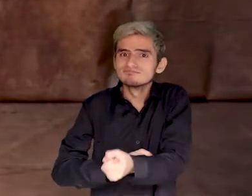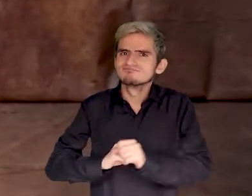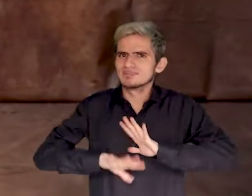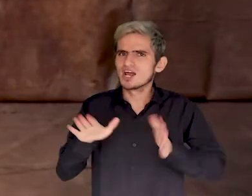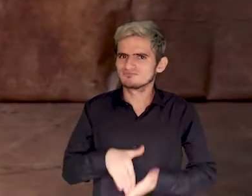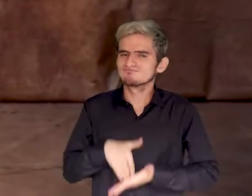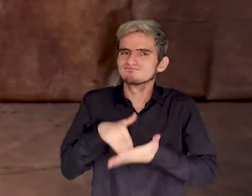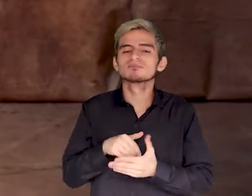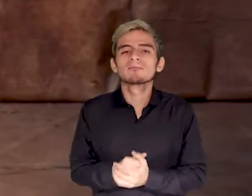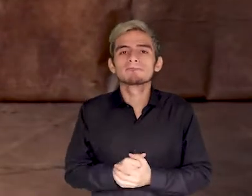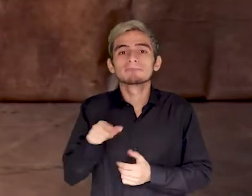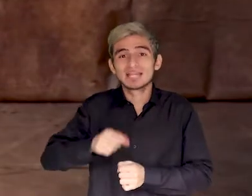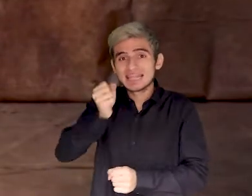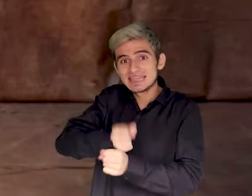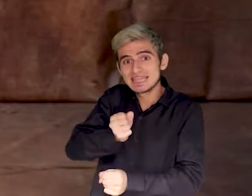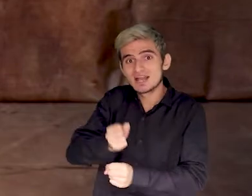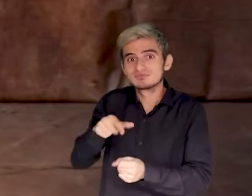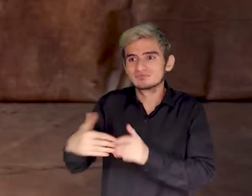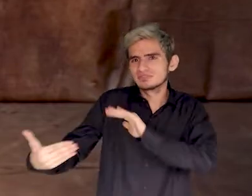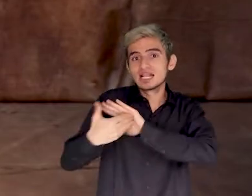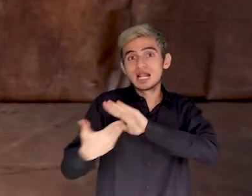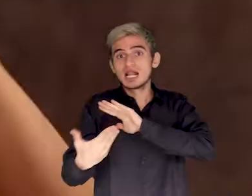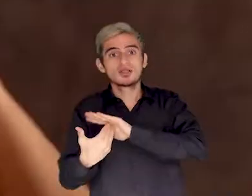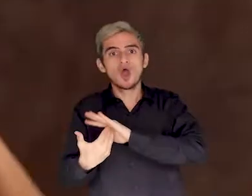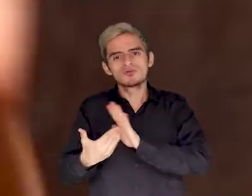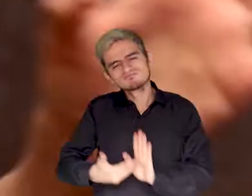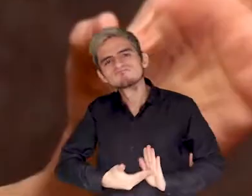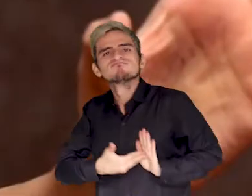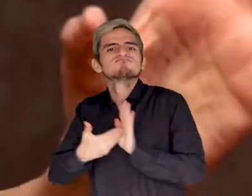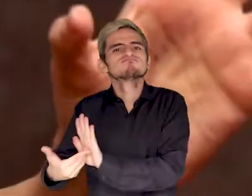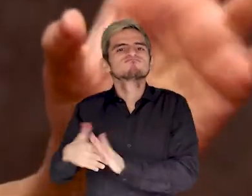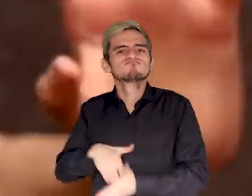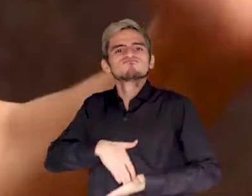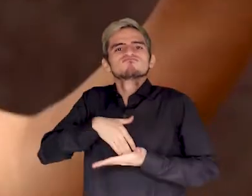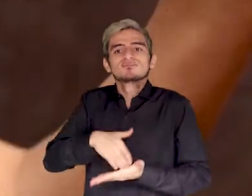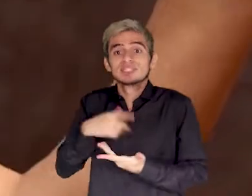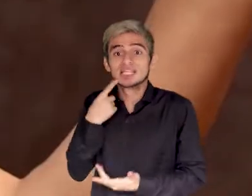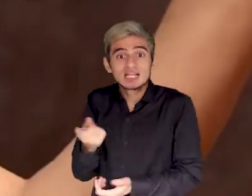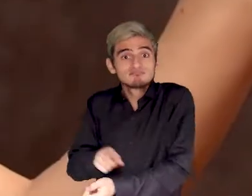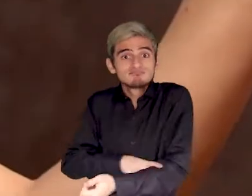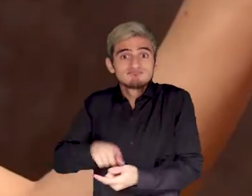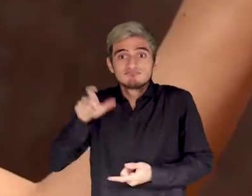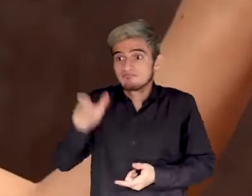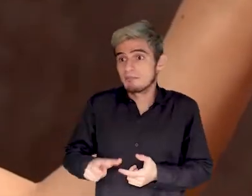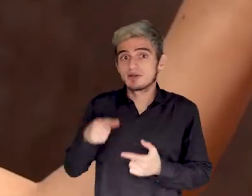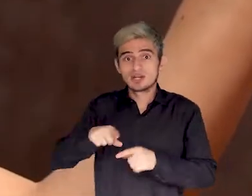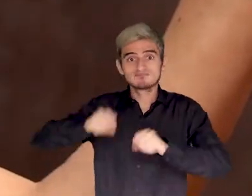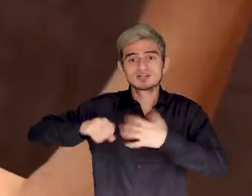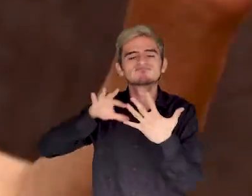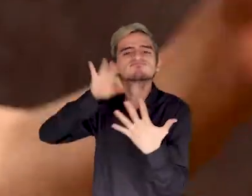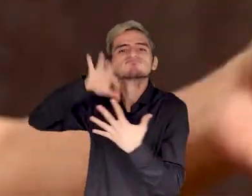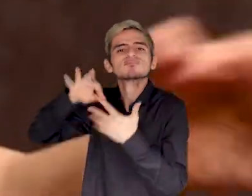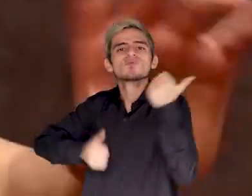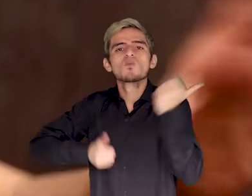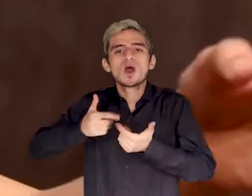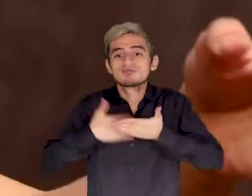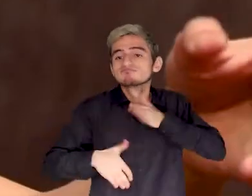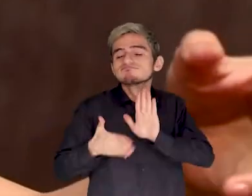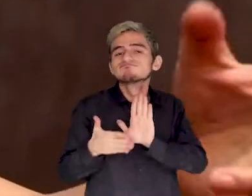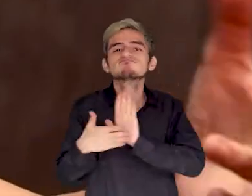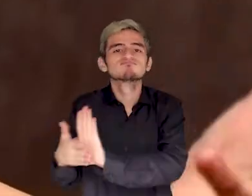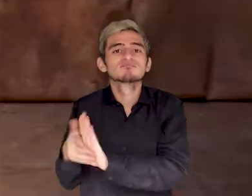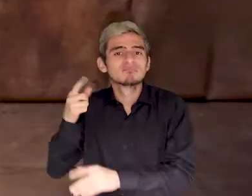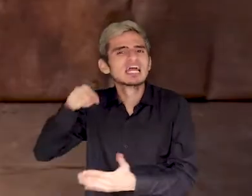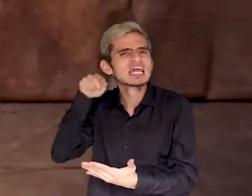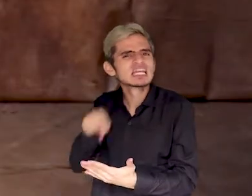No. Yo creo que hay que tener un carácter. Y cuando tú vas con carácter, no te pueden refutar. Si lo que